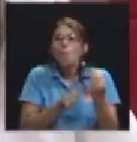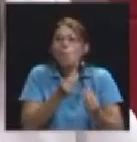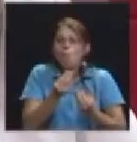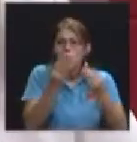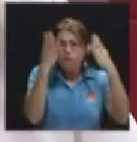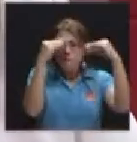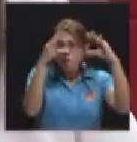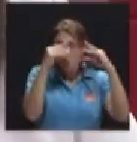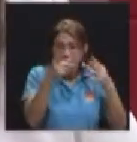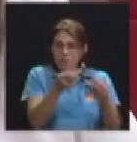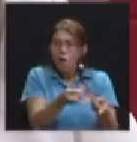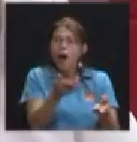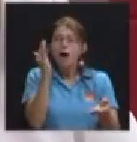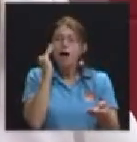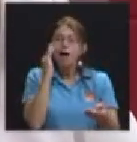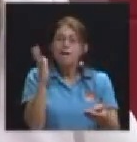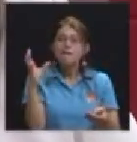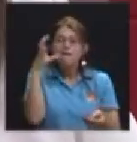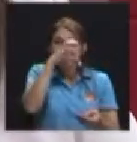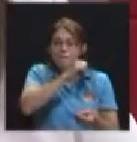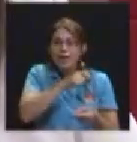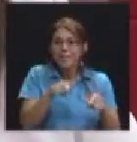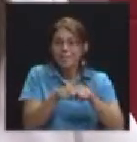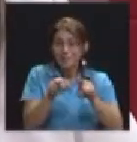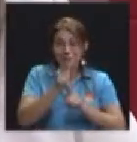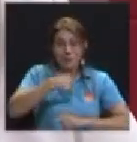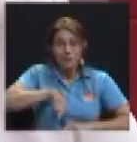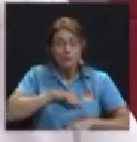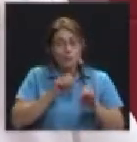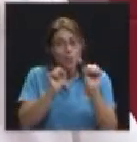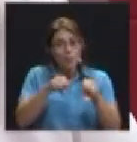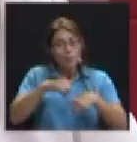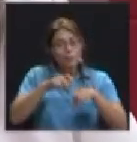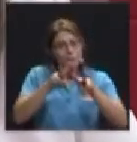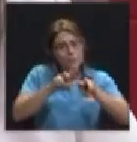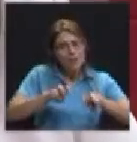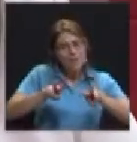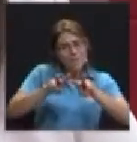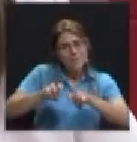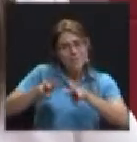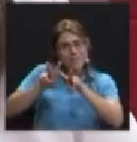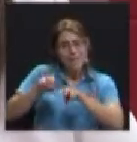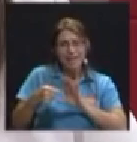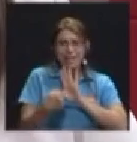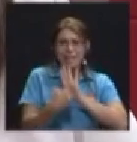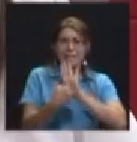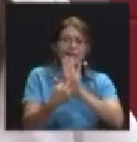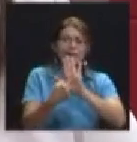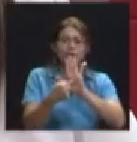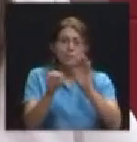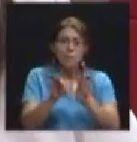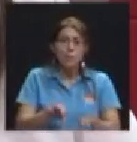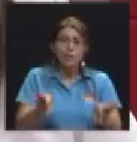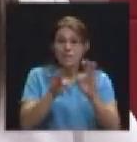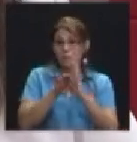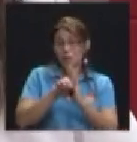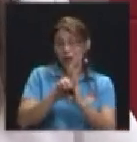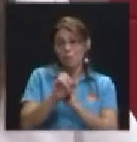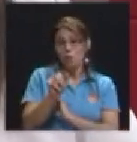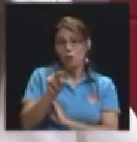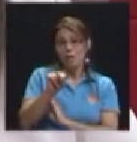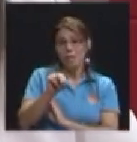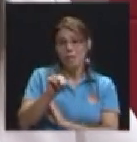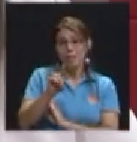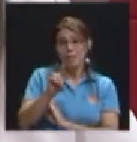información, también nos va a permitir hacer revisiones de indicadores importantes como es el índice de precios al consumidor, ¿verdad?